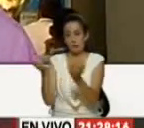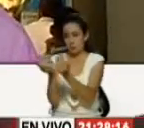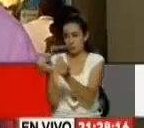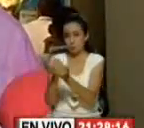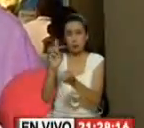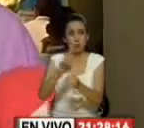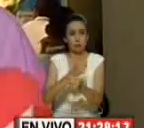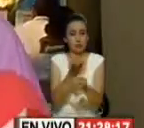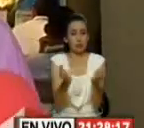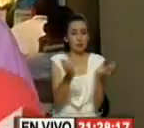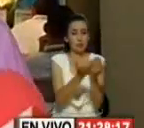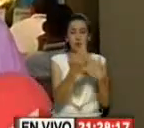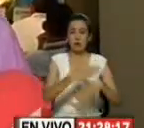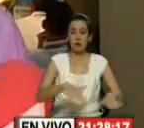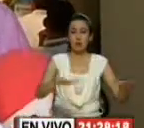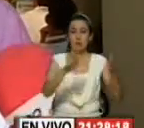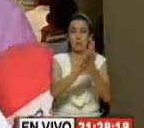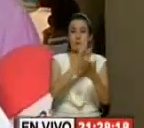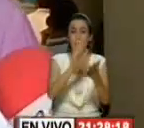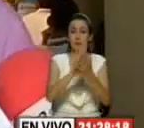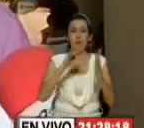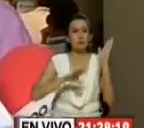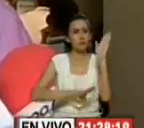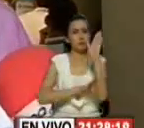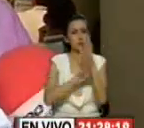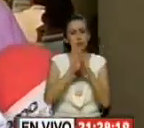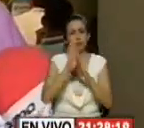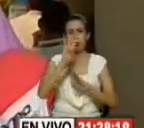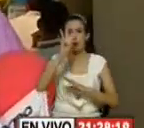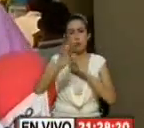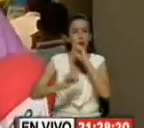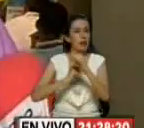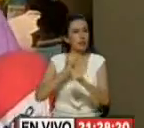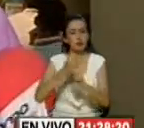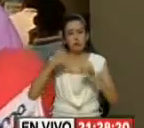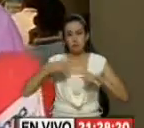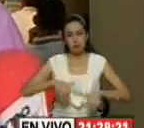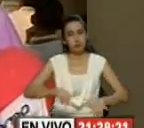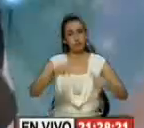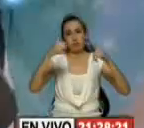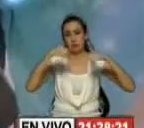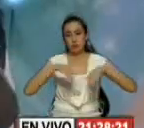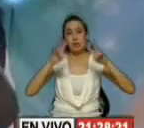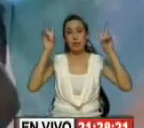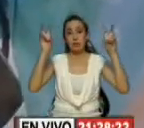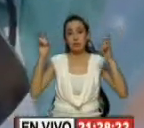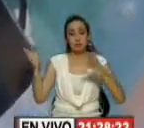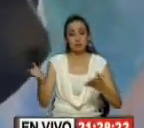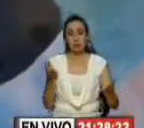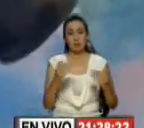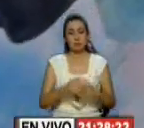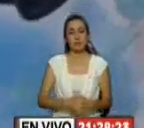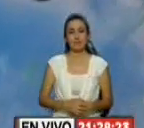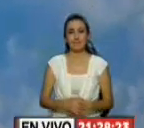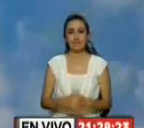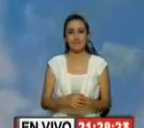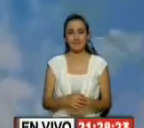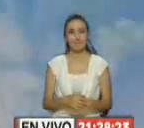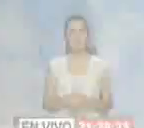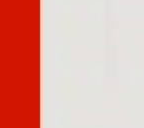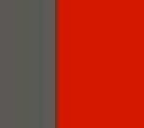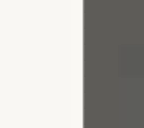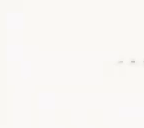Escuela del Reciclaje con quien nos venimos desarrollando desde hace más de 4 años en estos temas. Jocelyn de Mera,